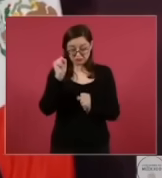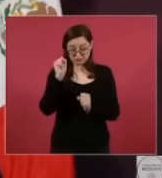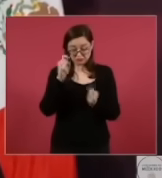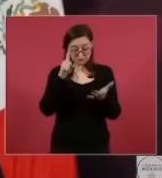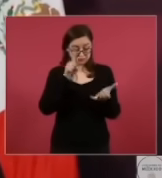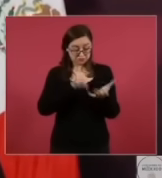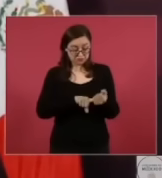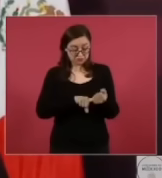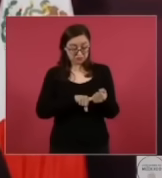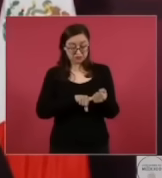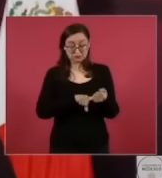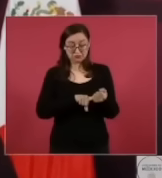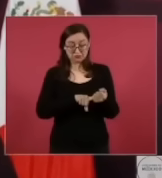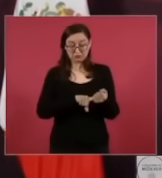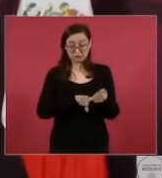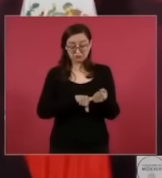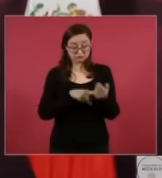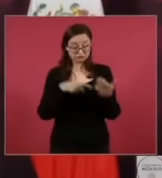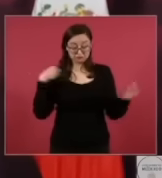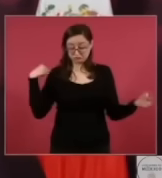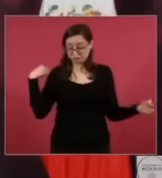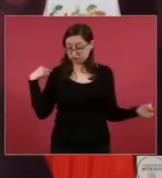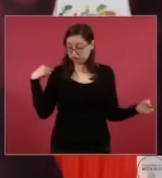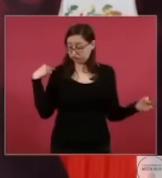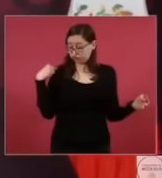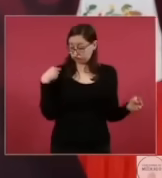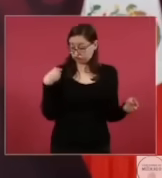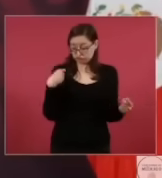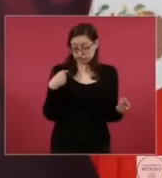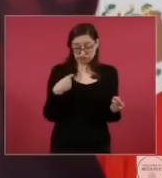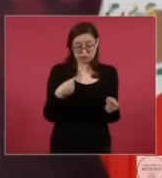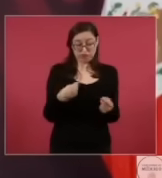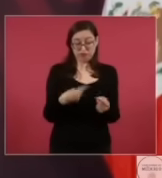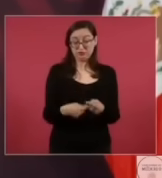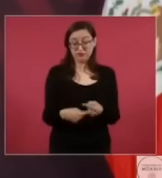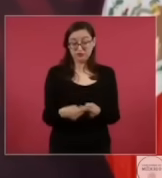eh se ha distribuido